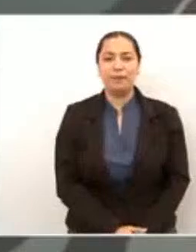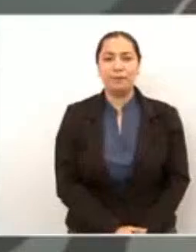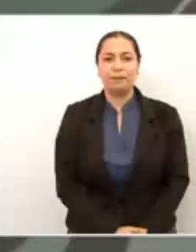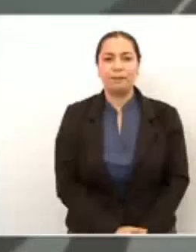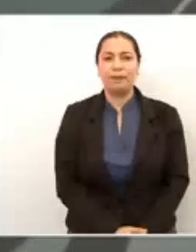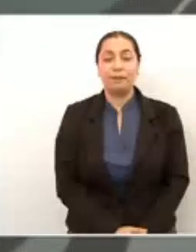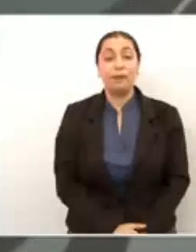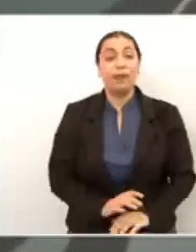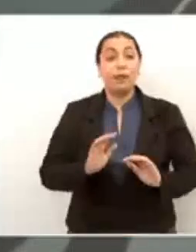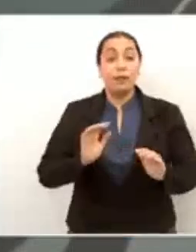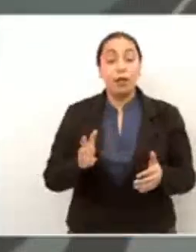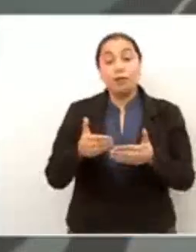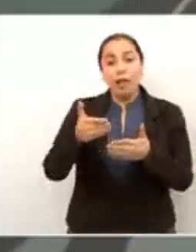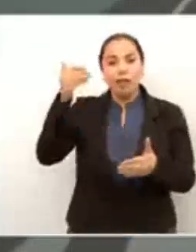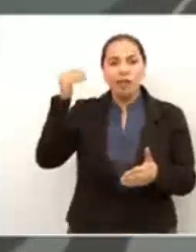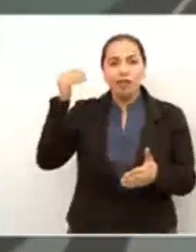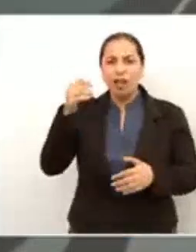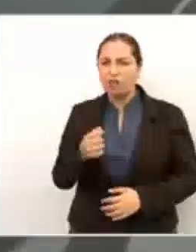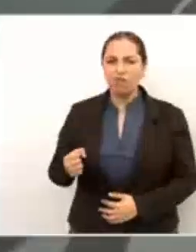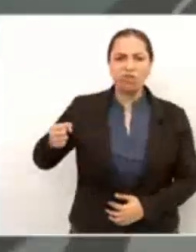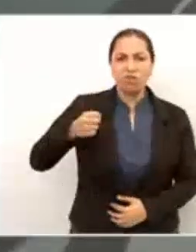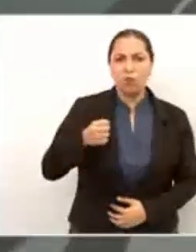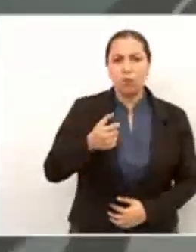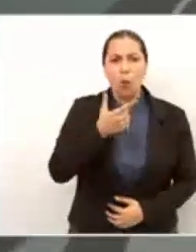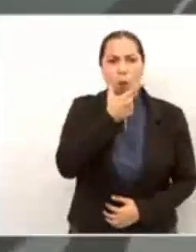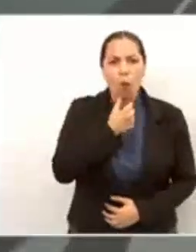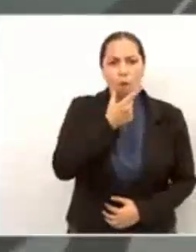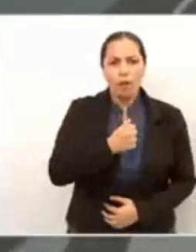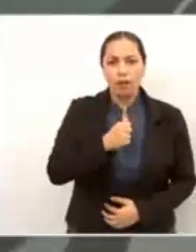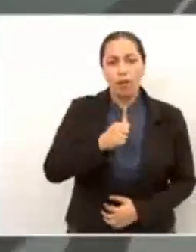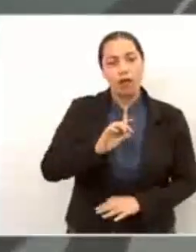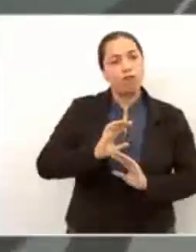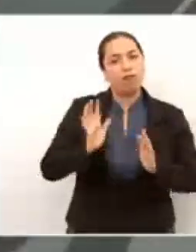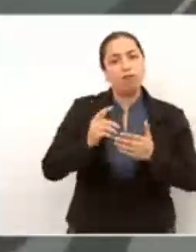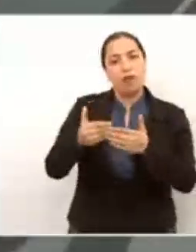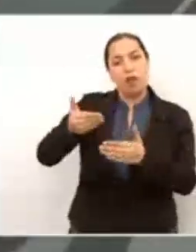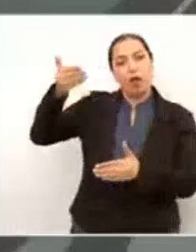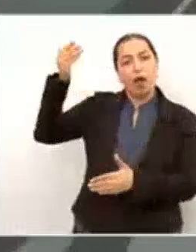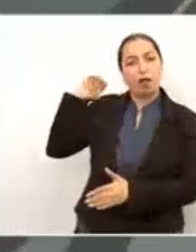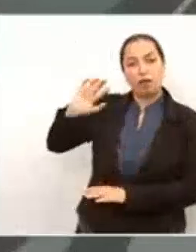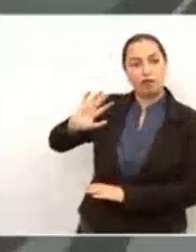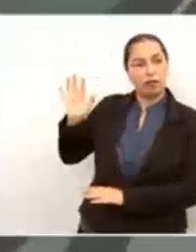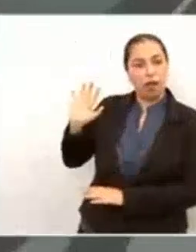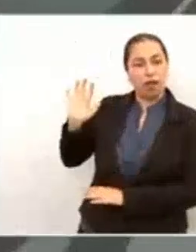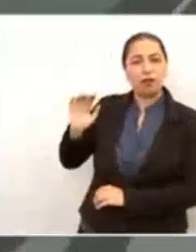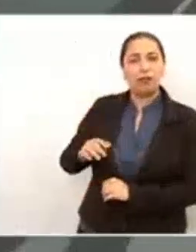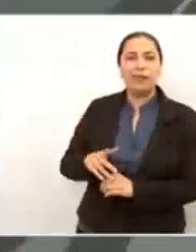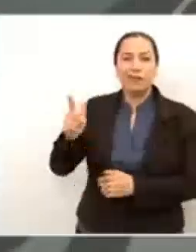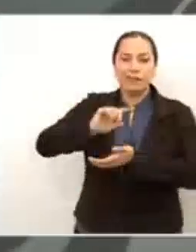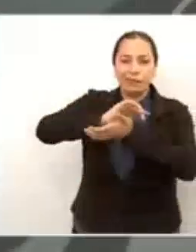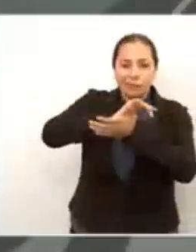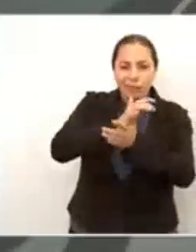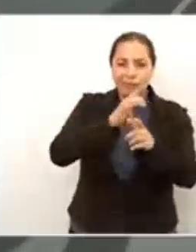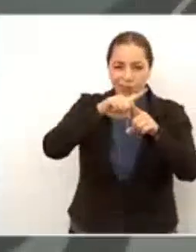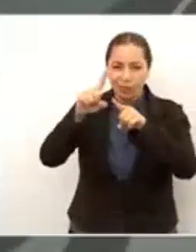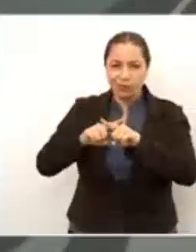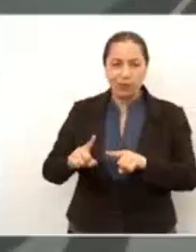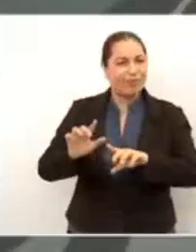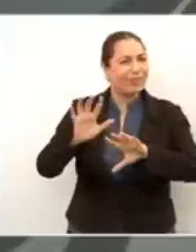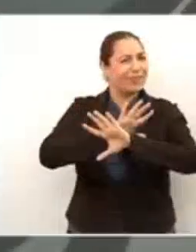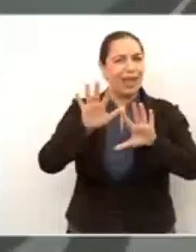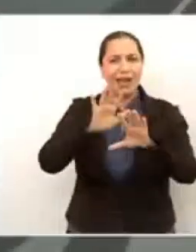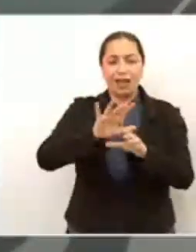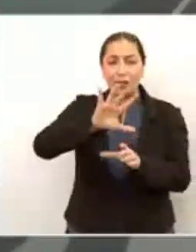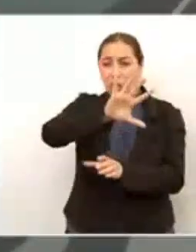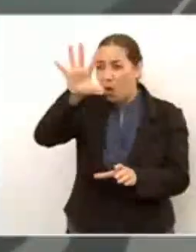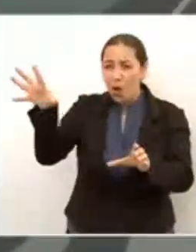Ya la época del machismo quedó atrás, de la discriminación, todo debe quedar atrás